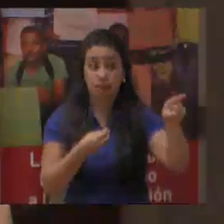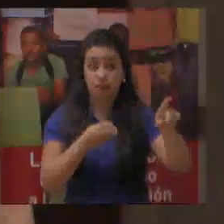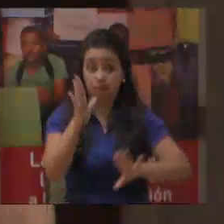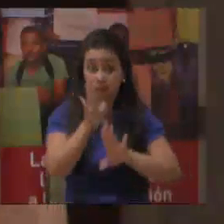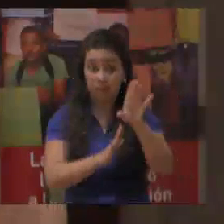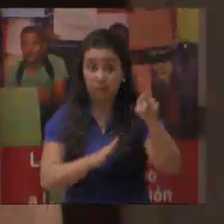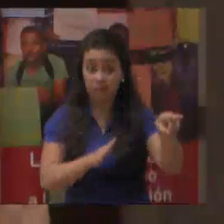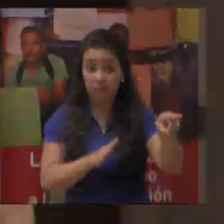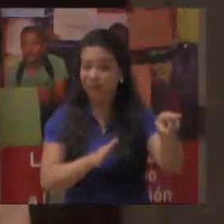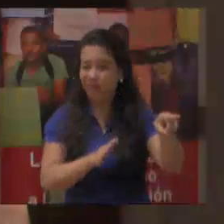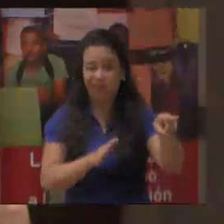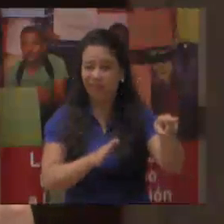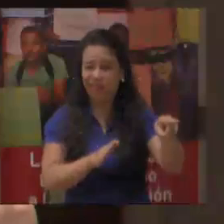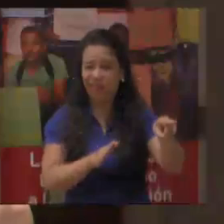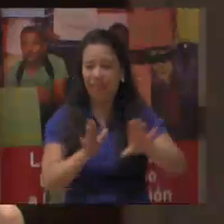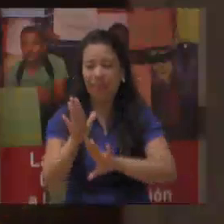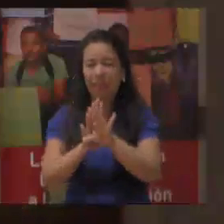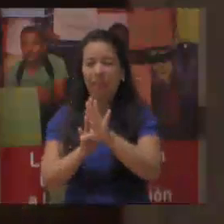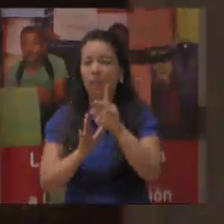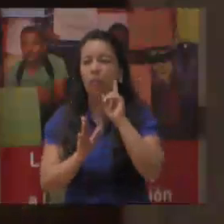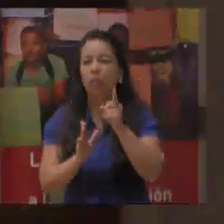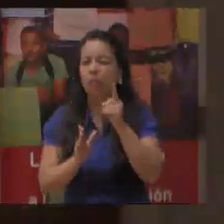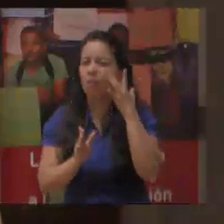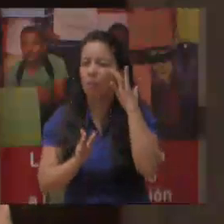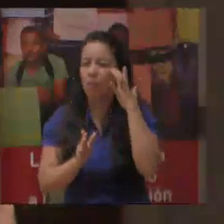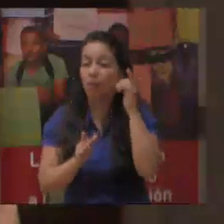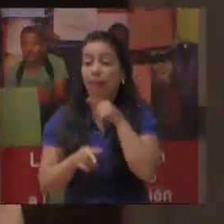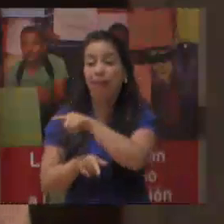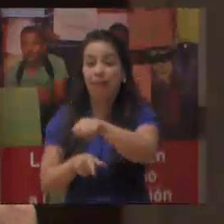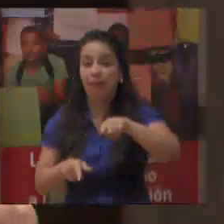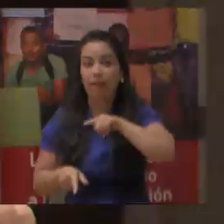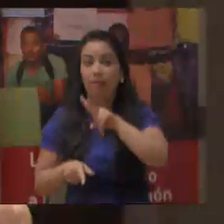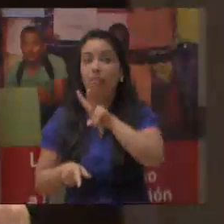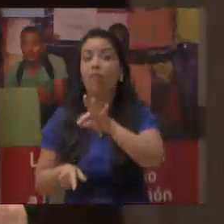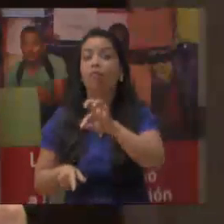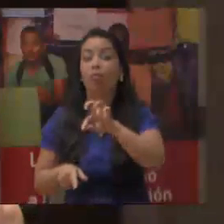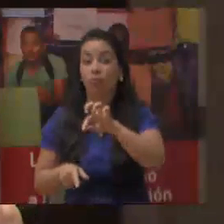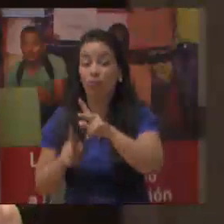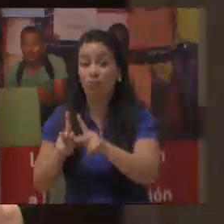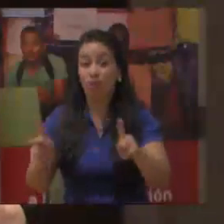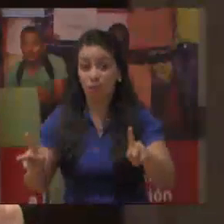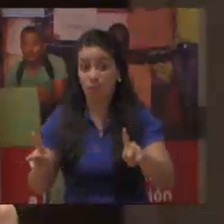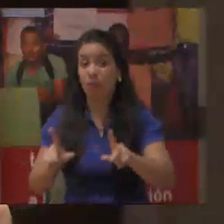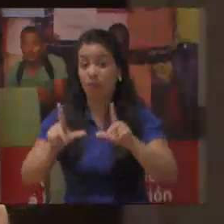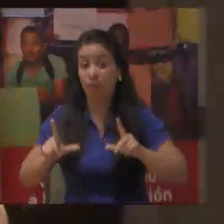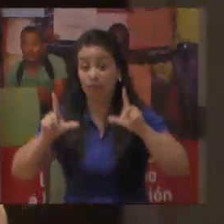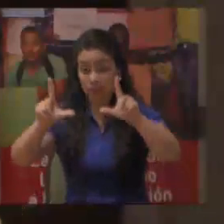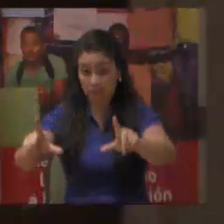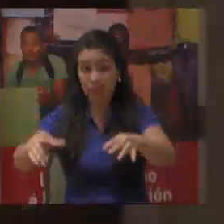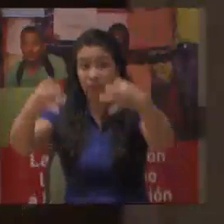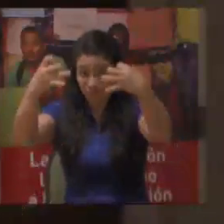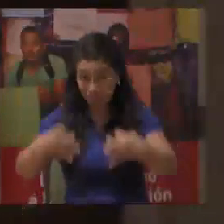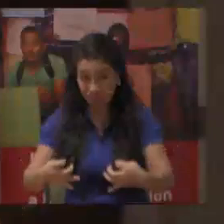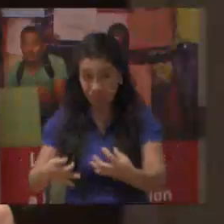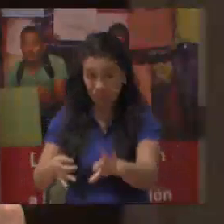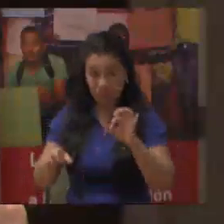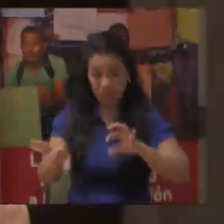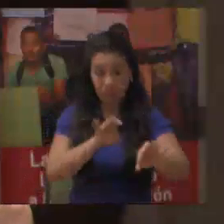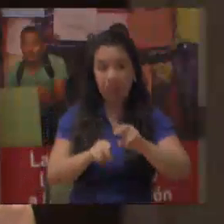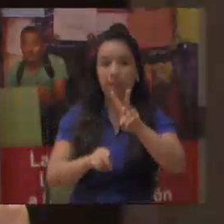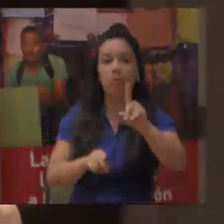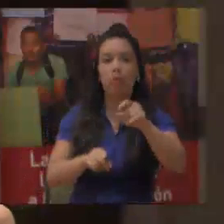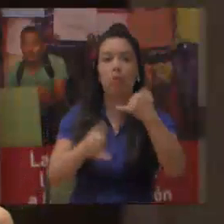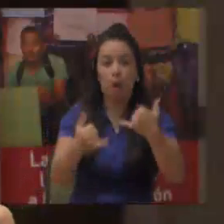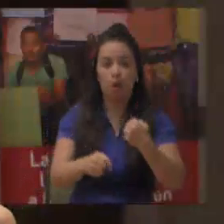El éxito que tenemos es que esos 28 personas que se graduaron, hoy tenemos 21 trabajando formalmente. Eso nos